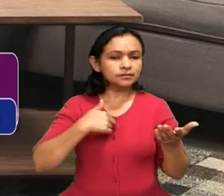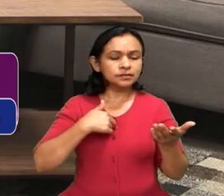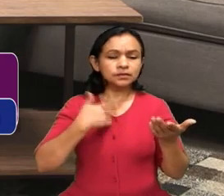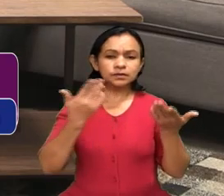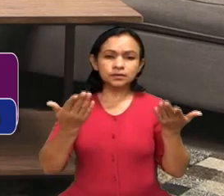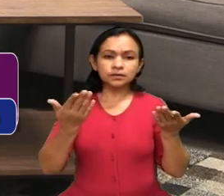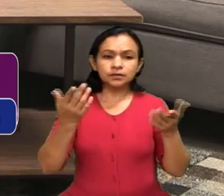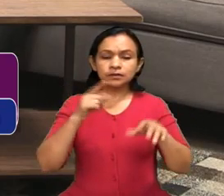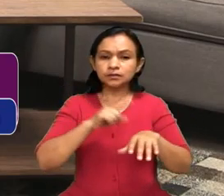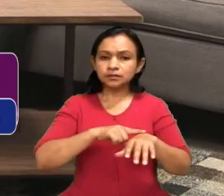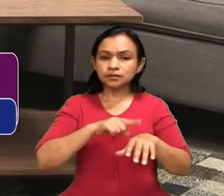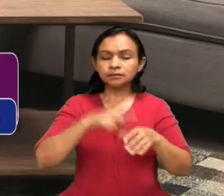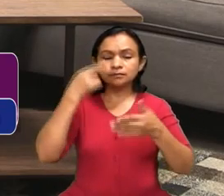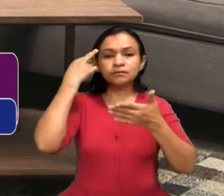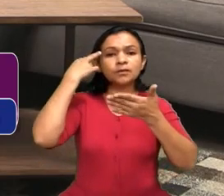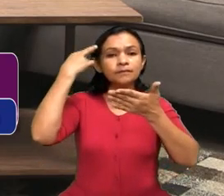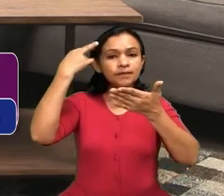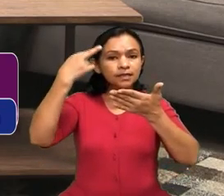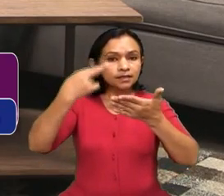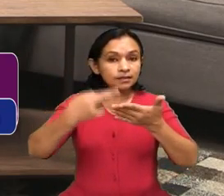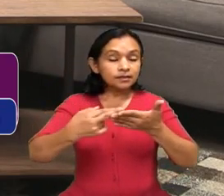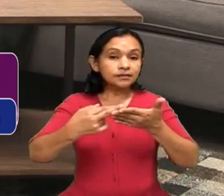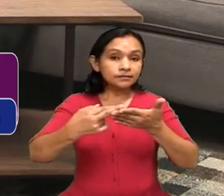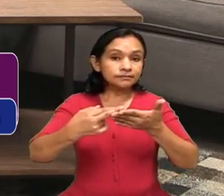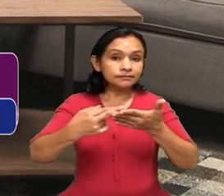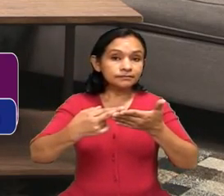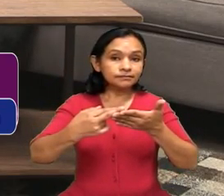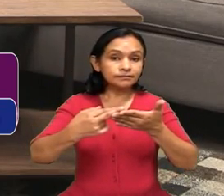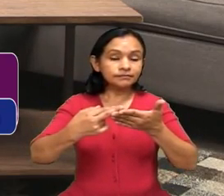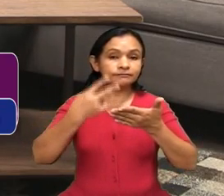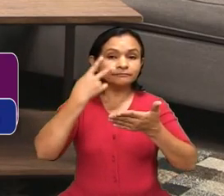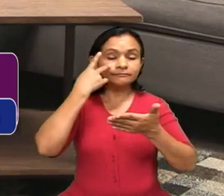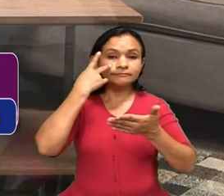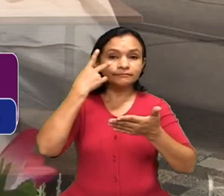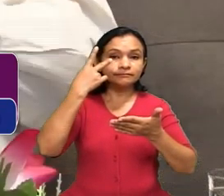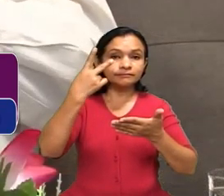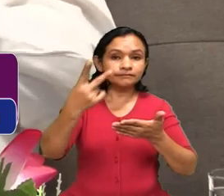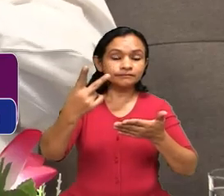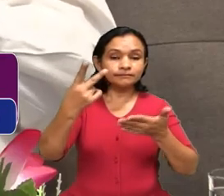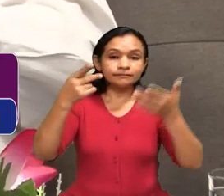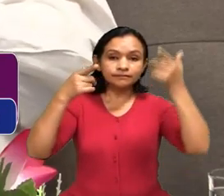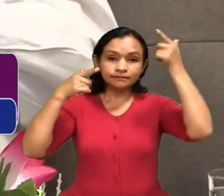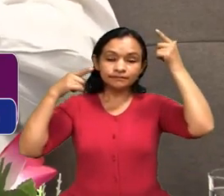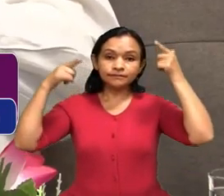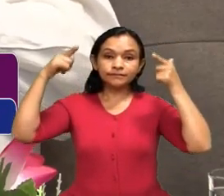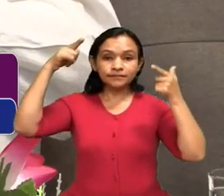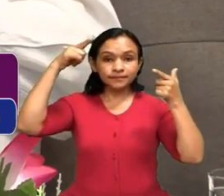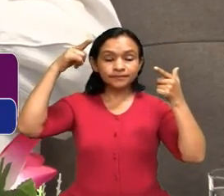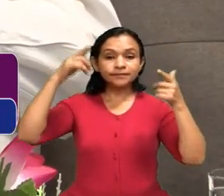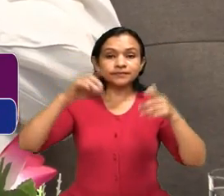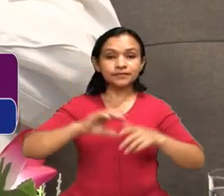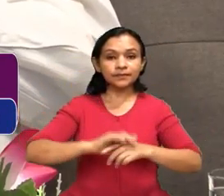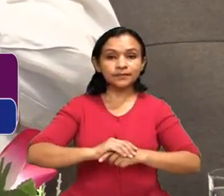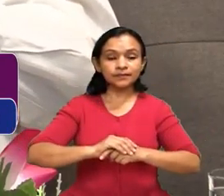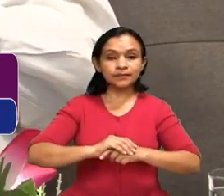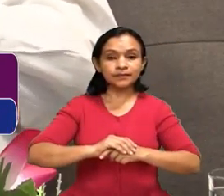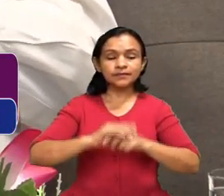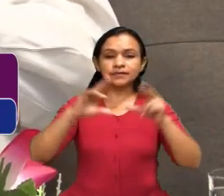para recordar esa visión de Sandino, de